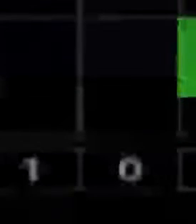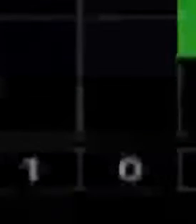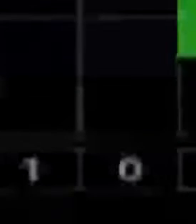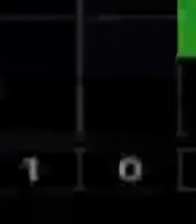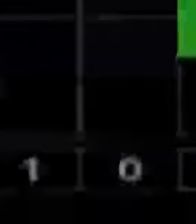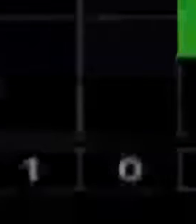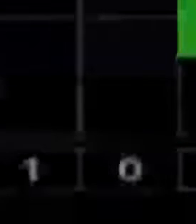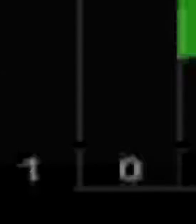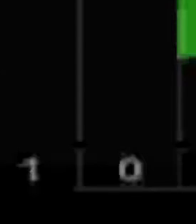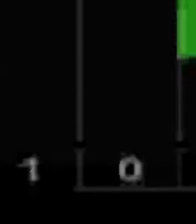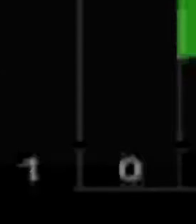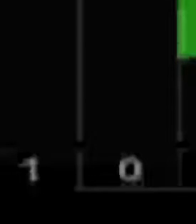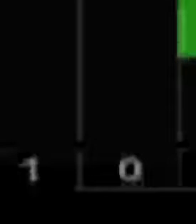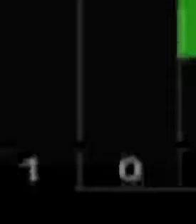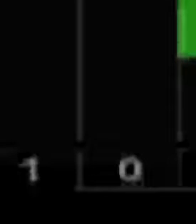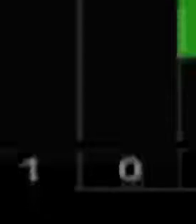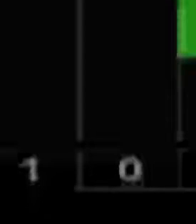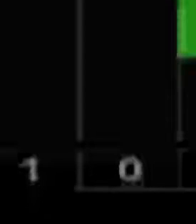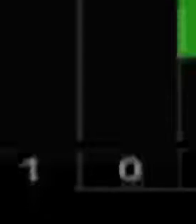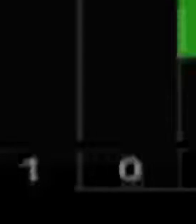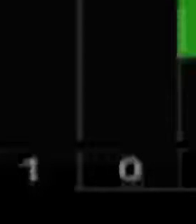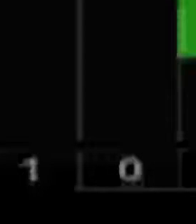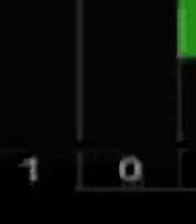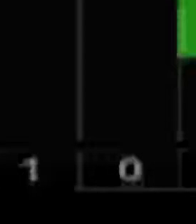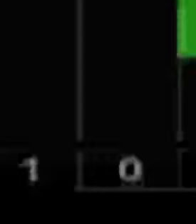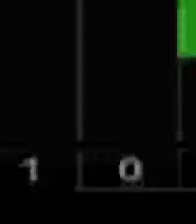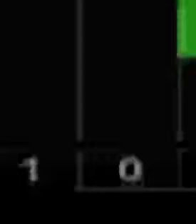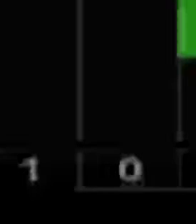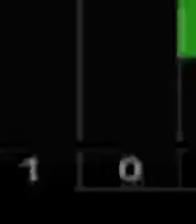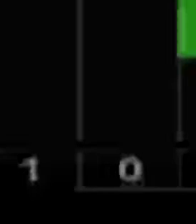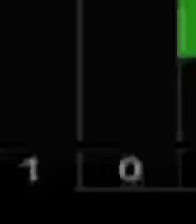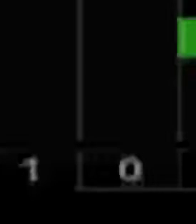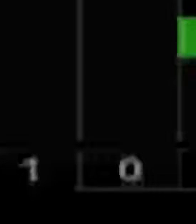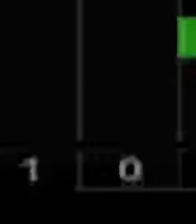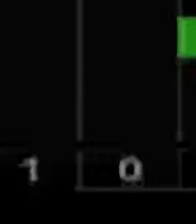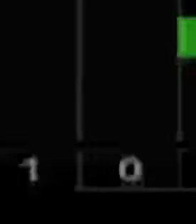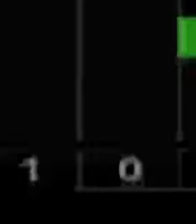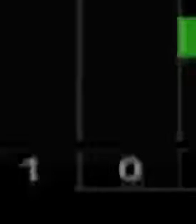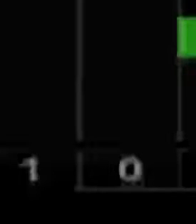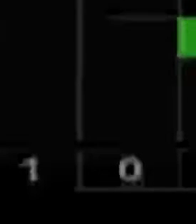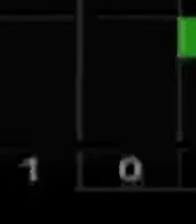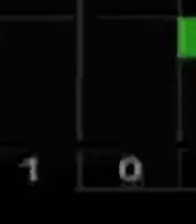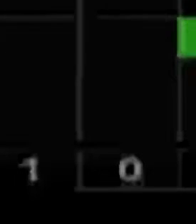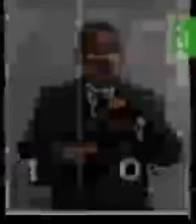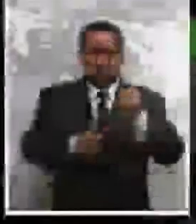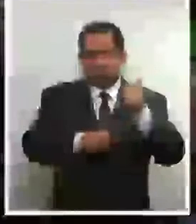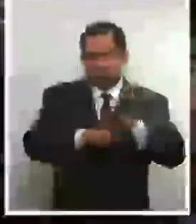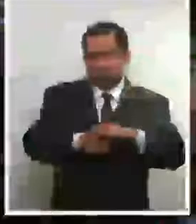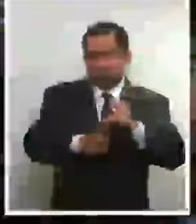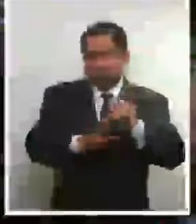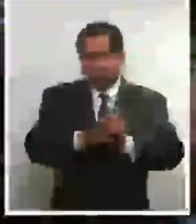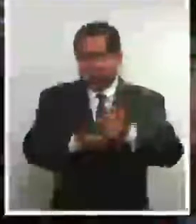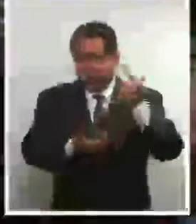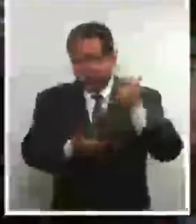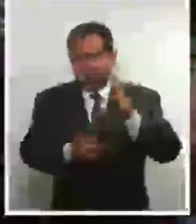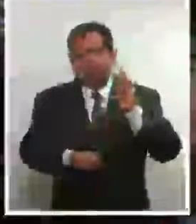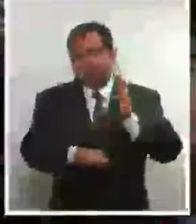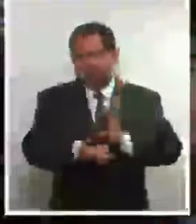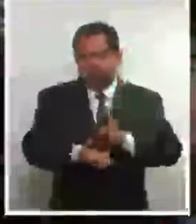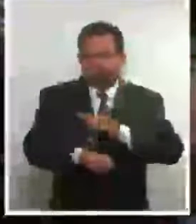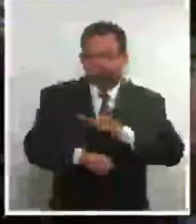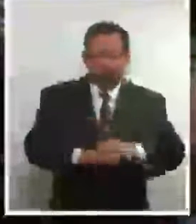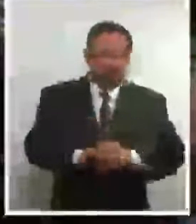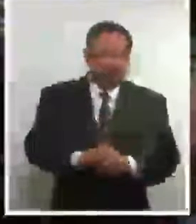personas servidoras públicas locales y de las alcaldías por responsabilidades administrativas graves. Imponer, en